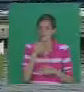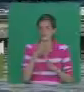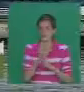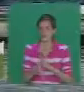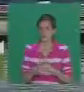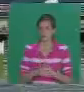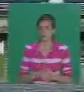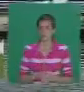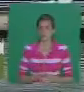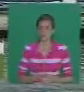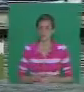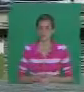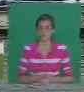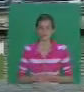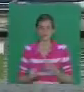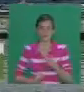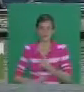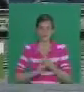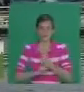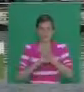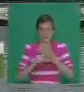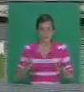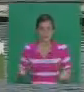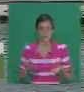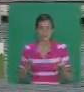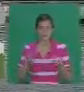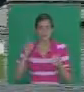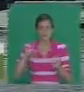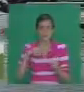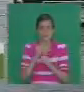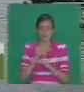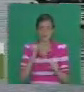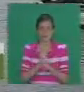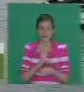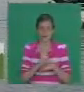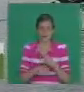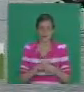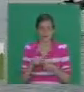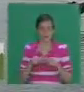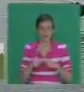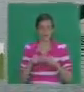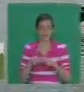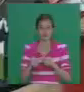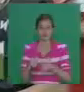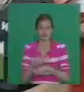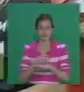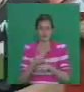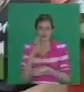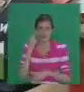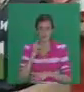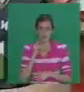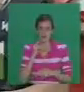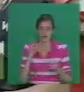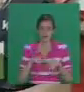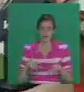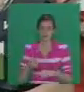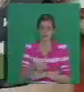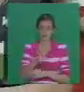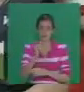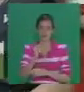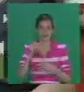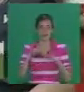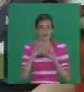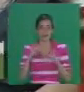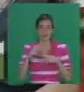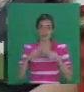de ese apoyo, ese impulso y trabajo que le ha dado constantemente el gobierno bolivariano al sector pesquero, a